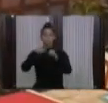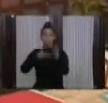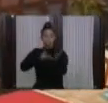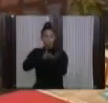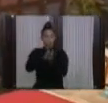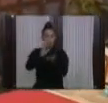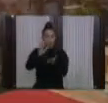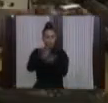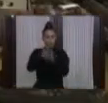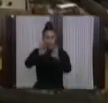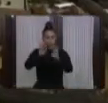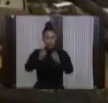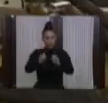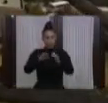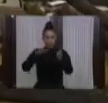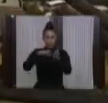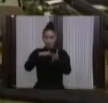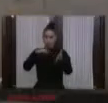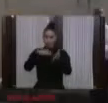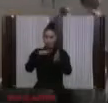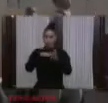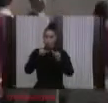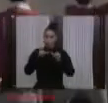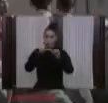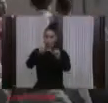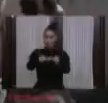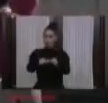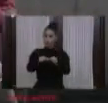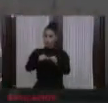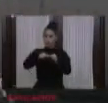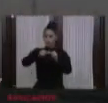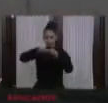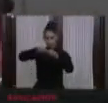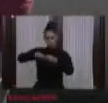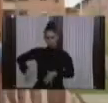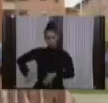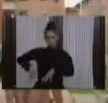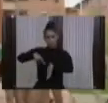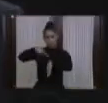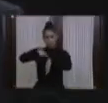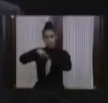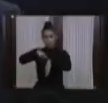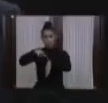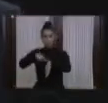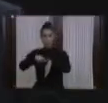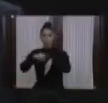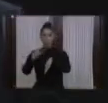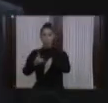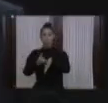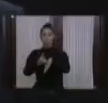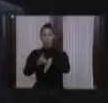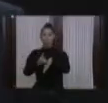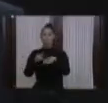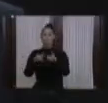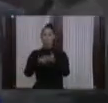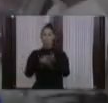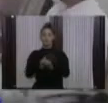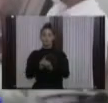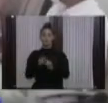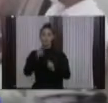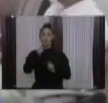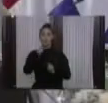digital sí pero por qué tiempo lo va a cerrar qué tiempo va a durar en funcionamiento de esas tablets